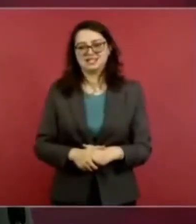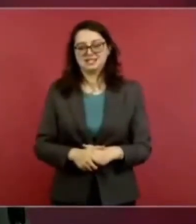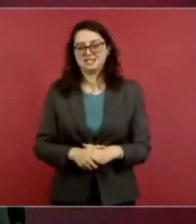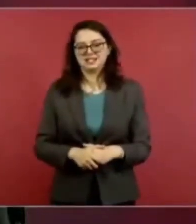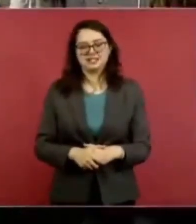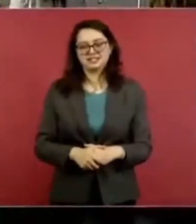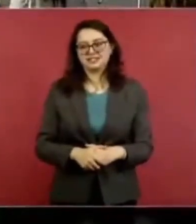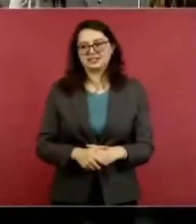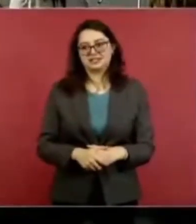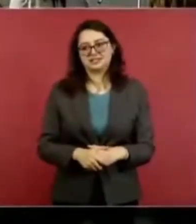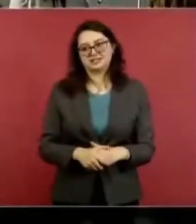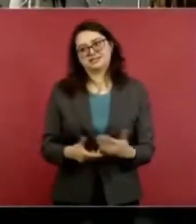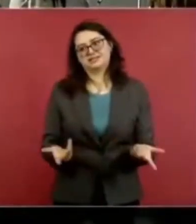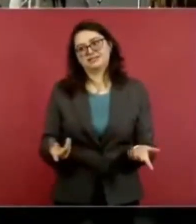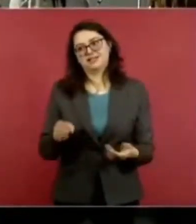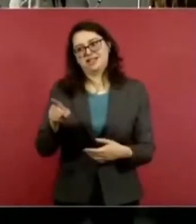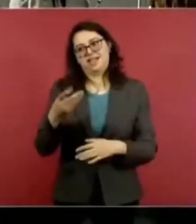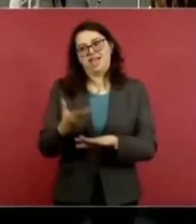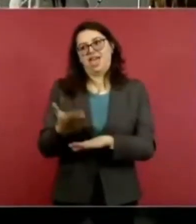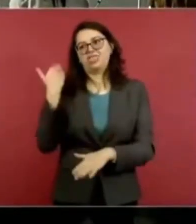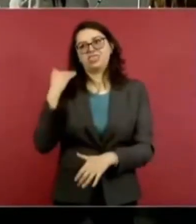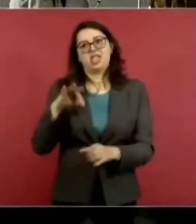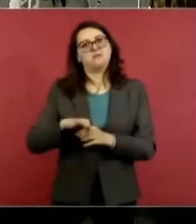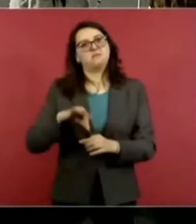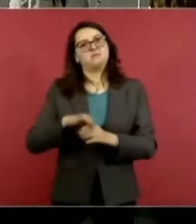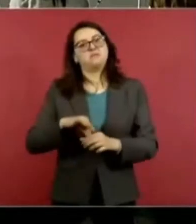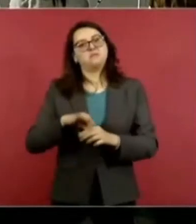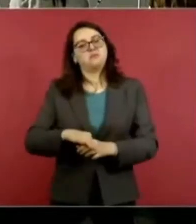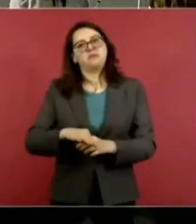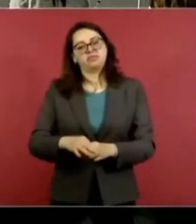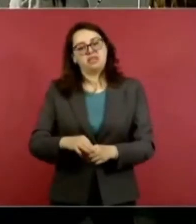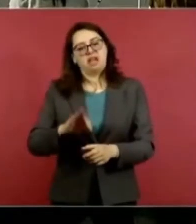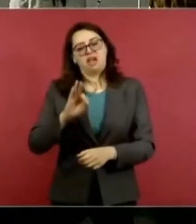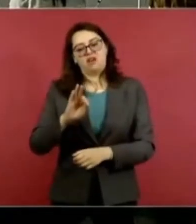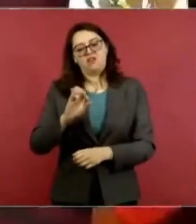para estar pidiendo que no se paguen los intereses del Fobaproa